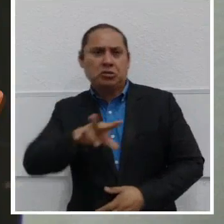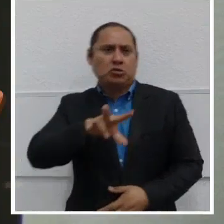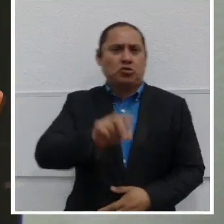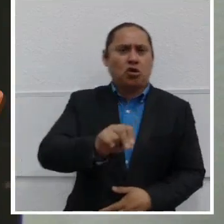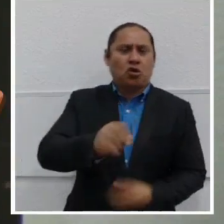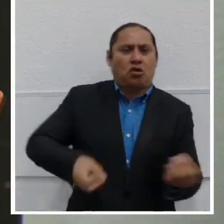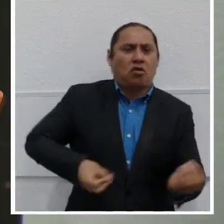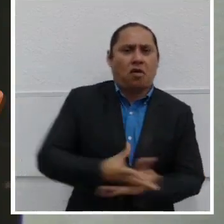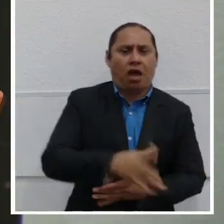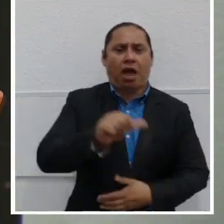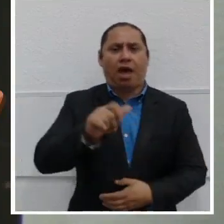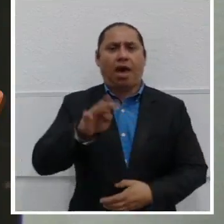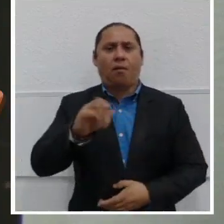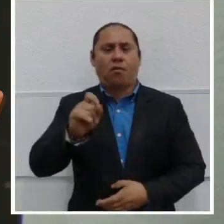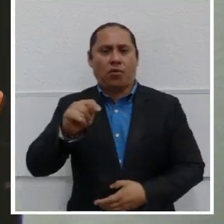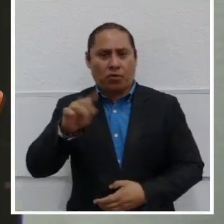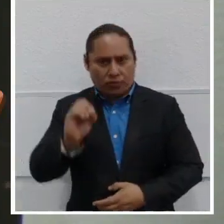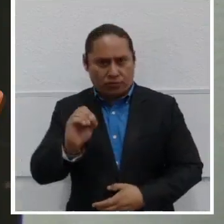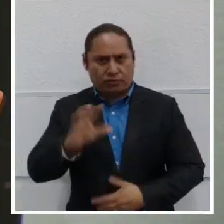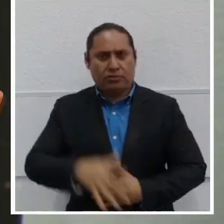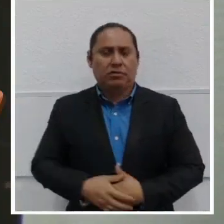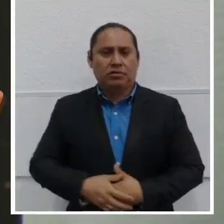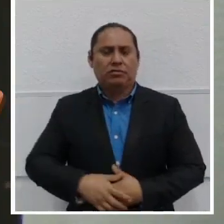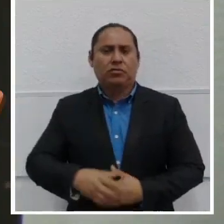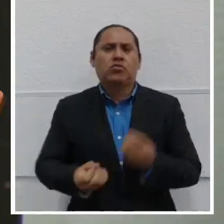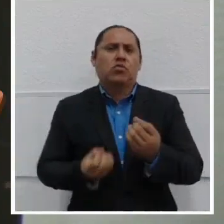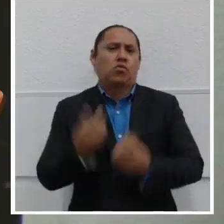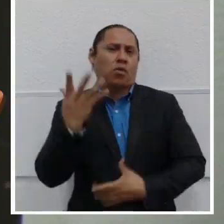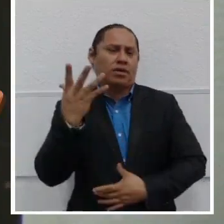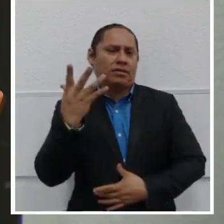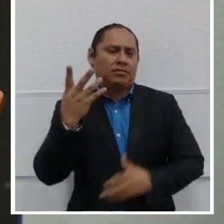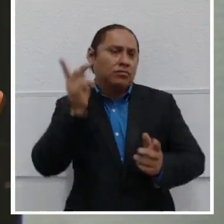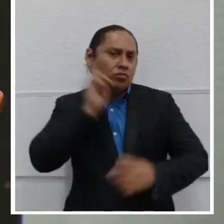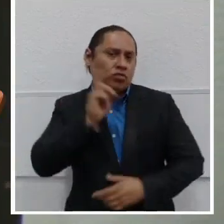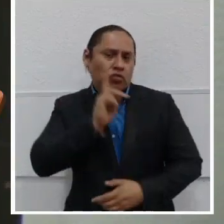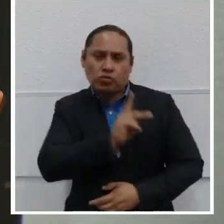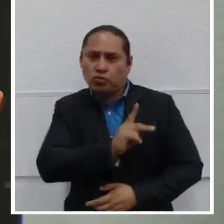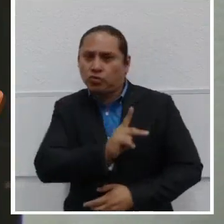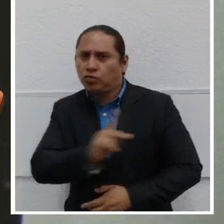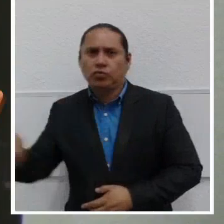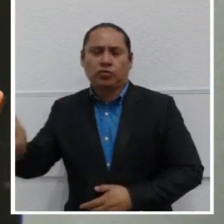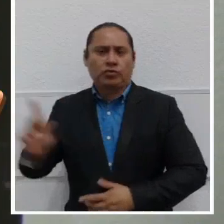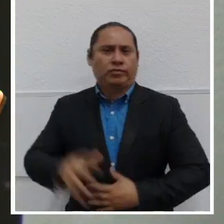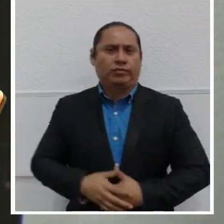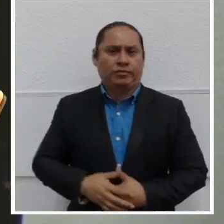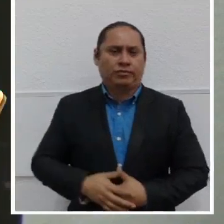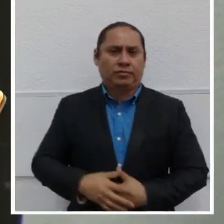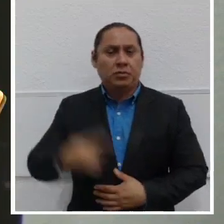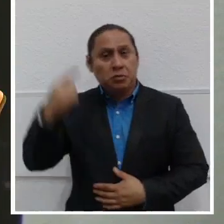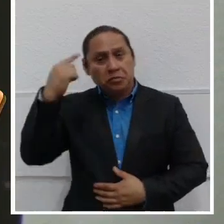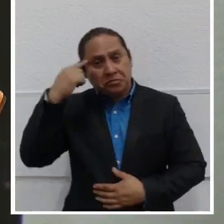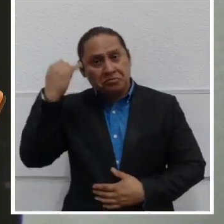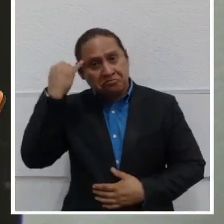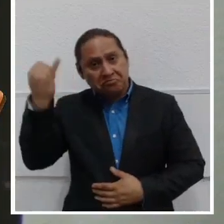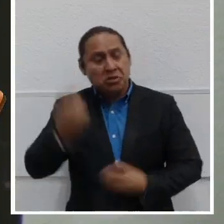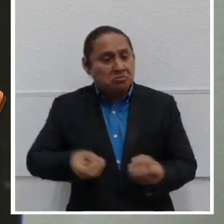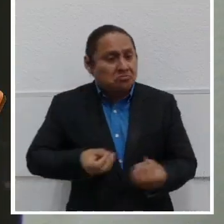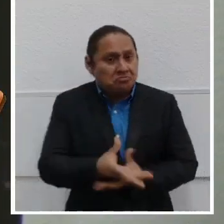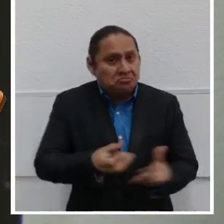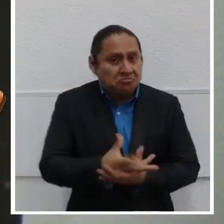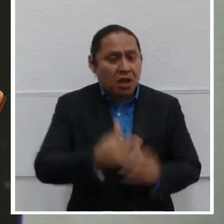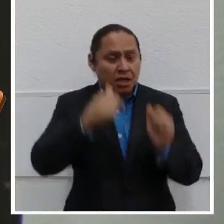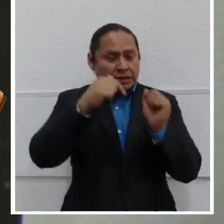un aborto hoy por hoy Cuántas mujeres se hacen el aborto